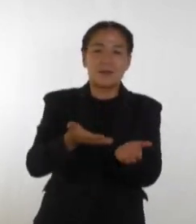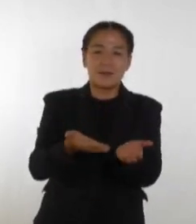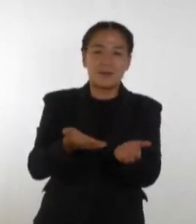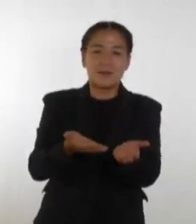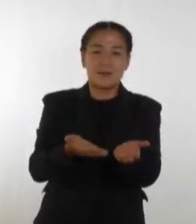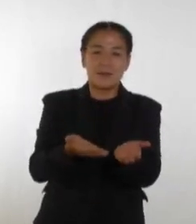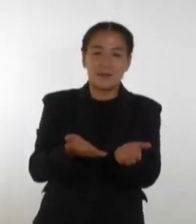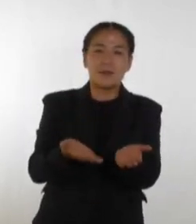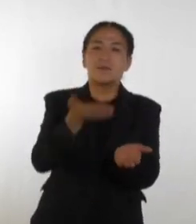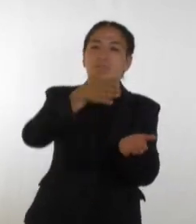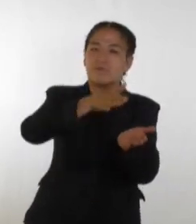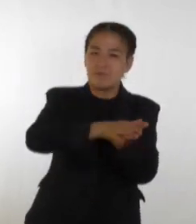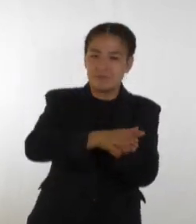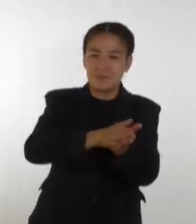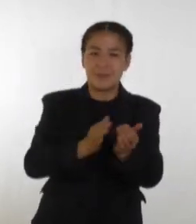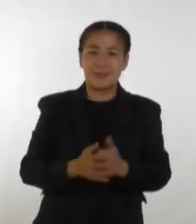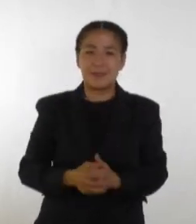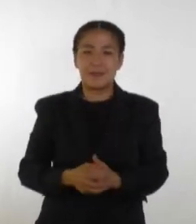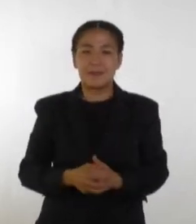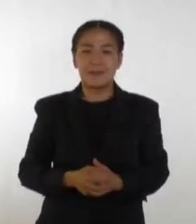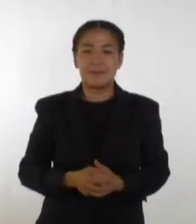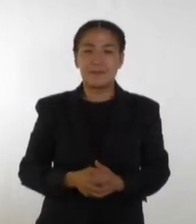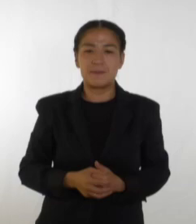dirigimos hacia el otro tercio.